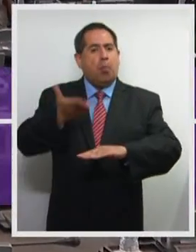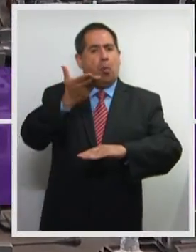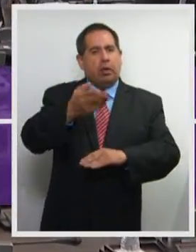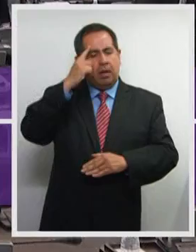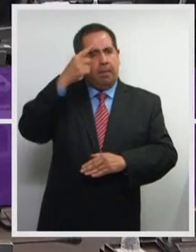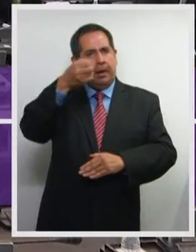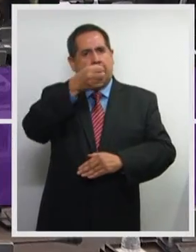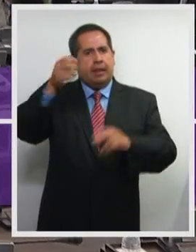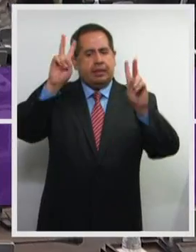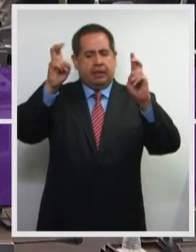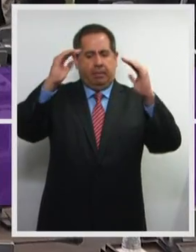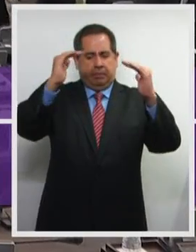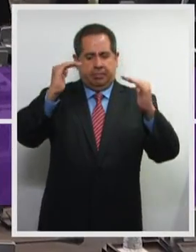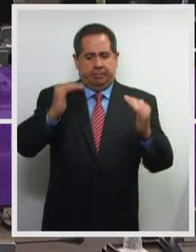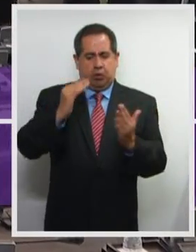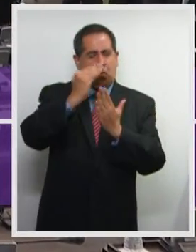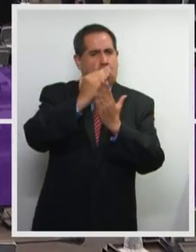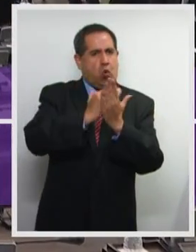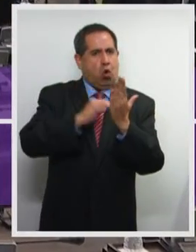del día.